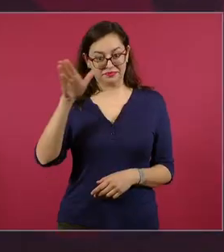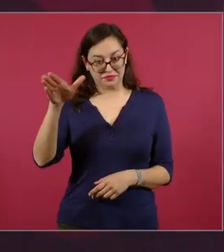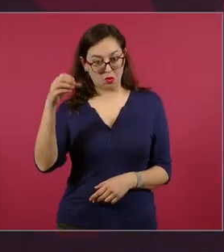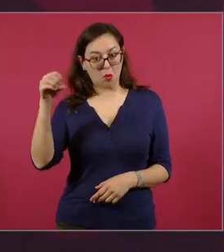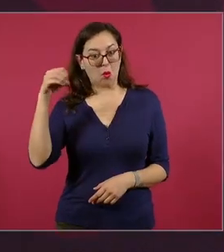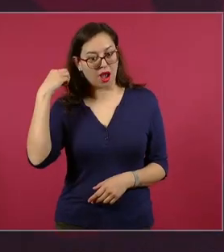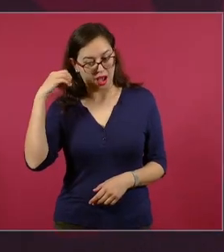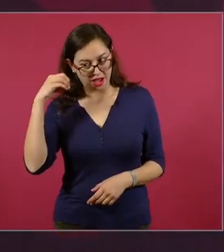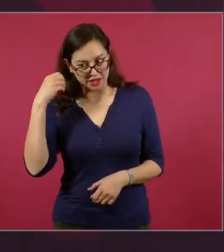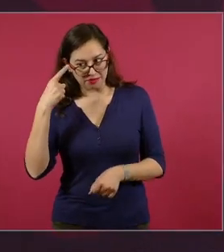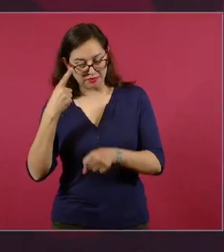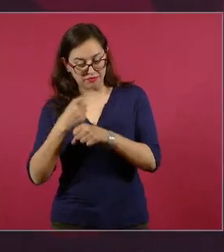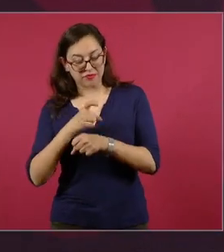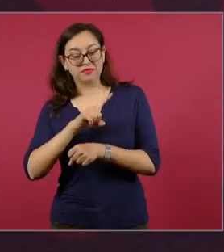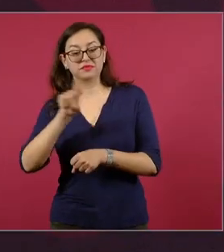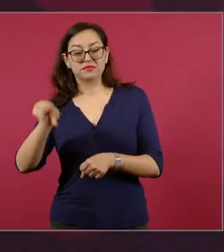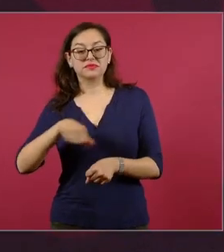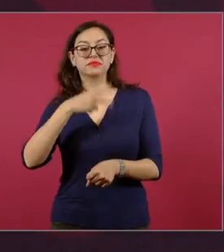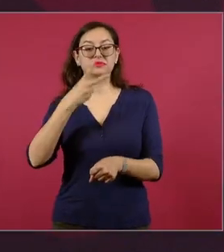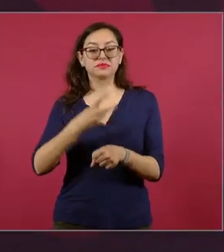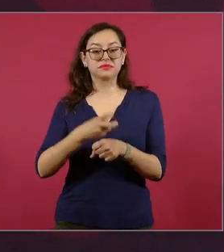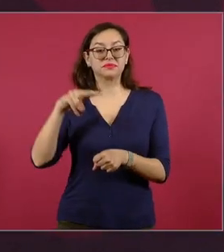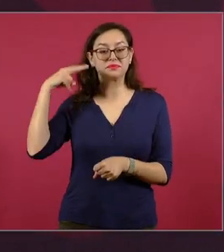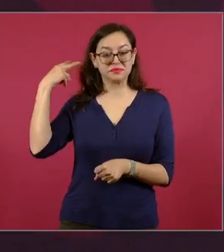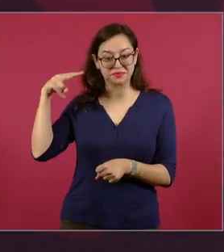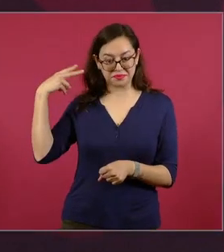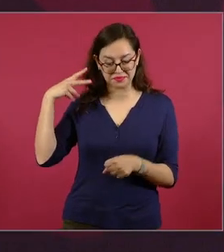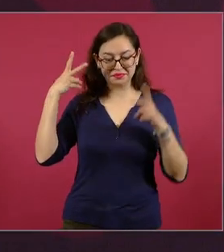de Veracruz me dijo de que